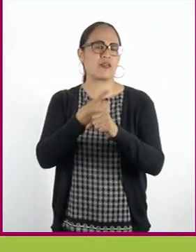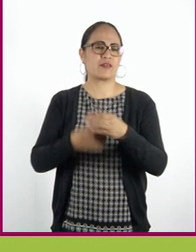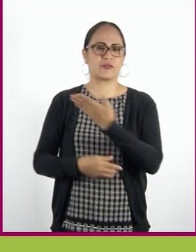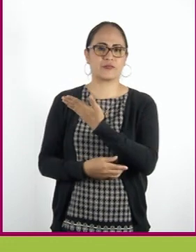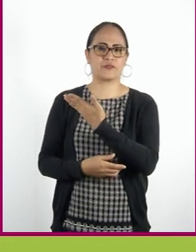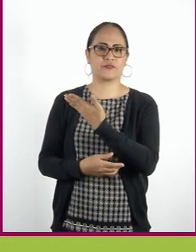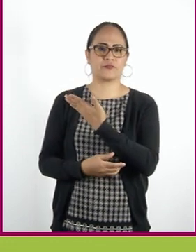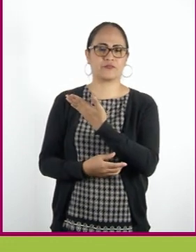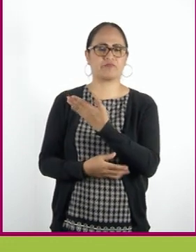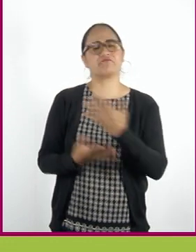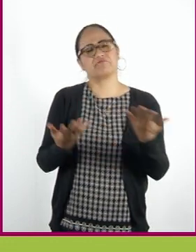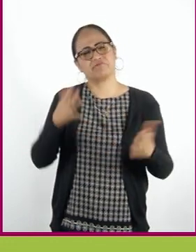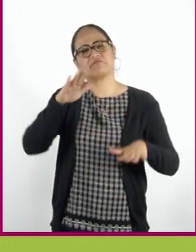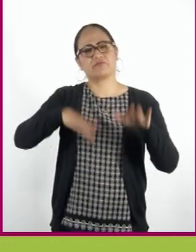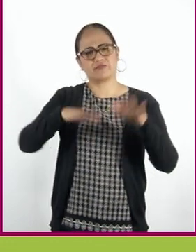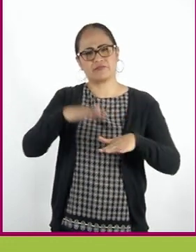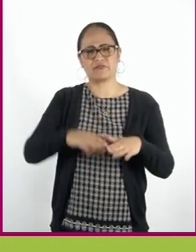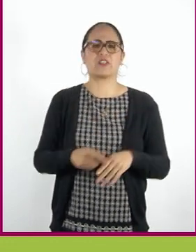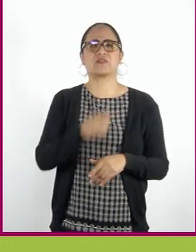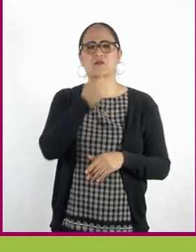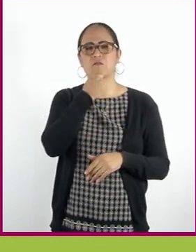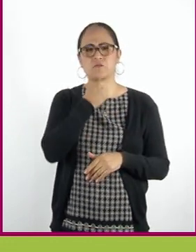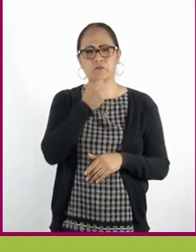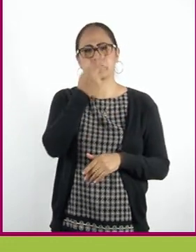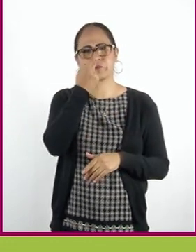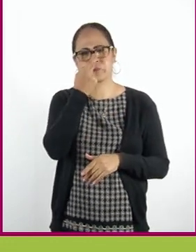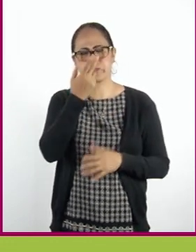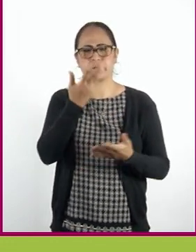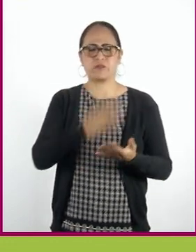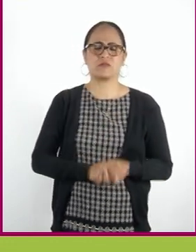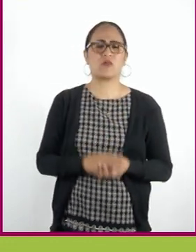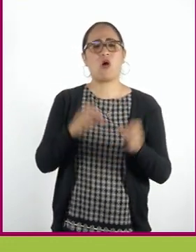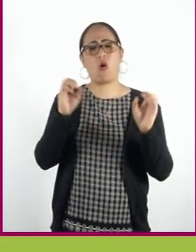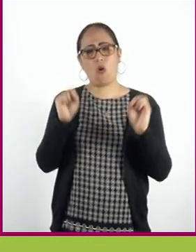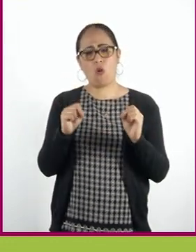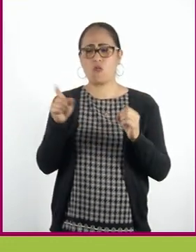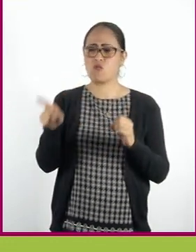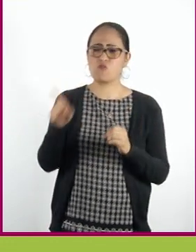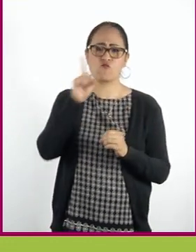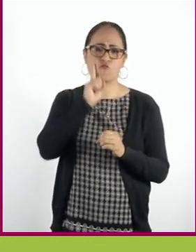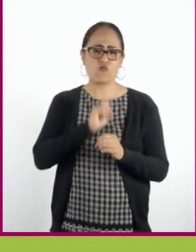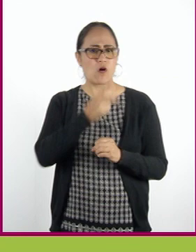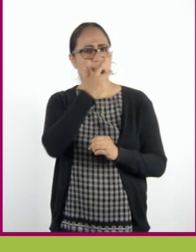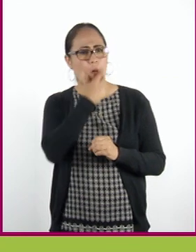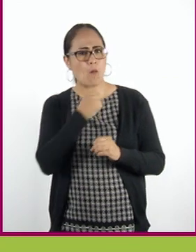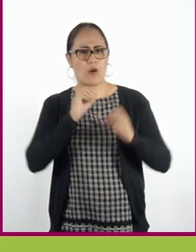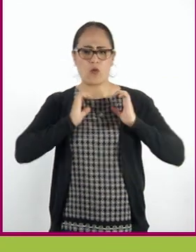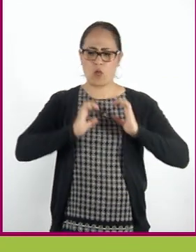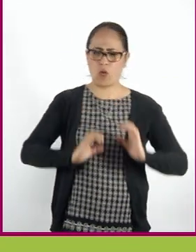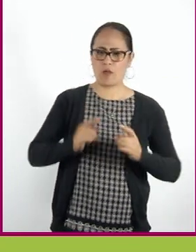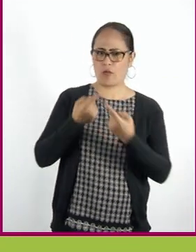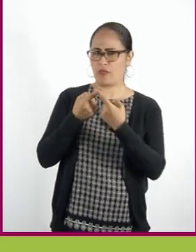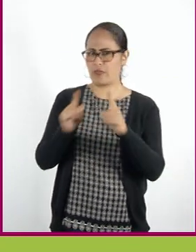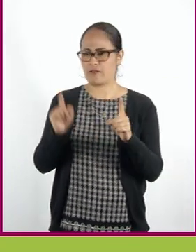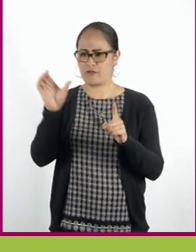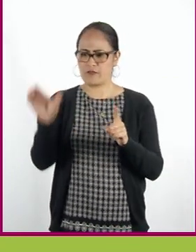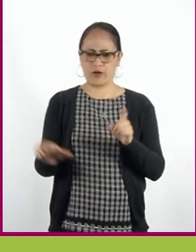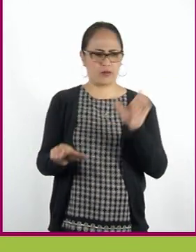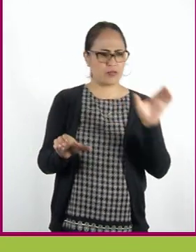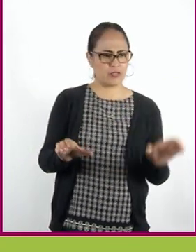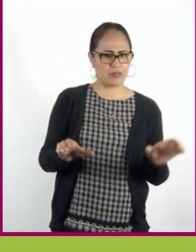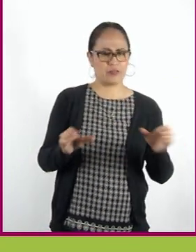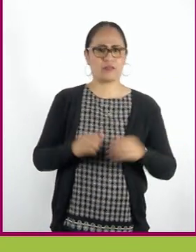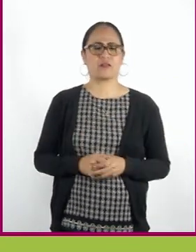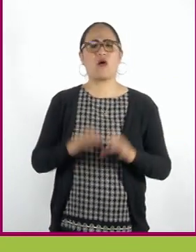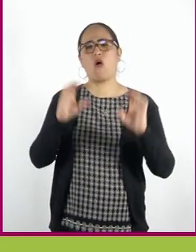es relacionado con los órganos genitales, con las diferencias entre el hombre y la mujer, o simplemente